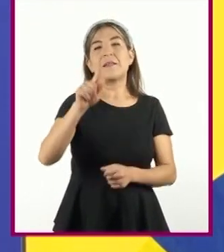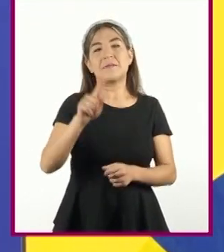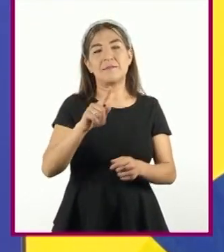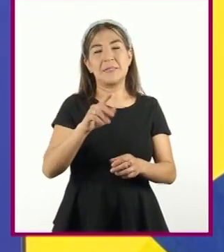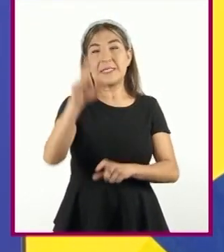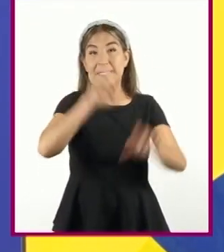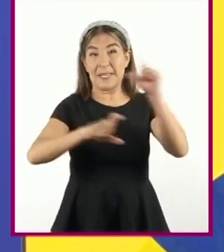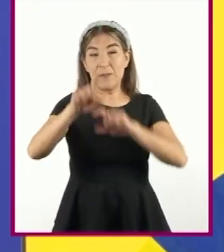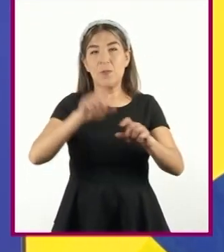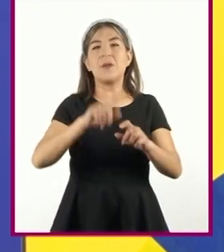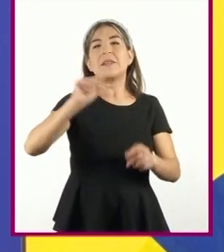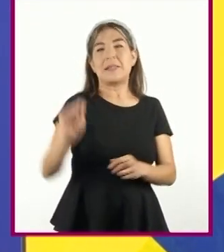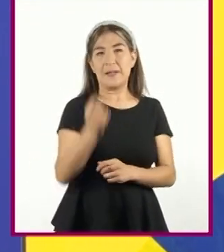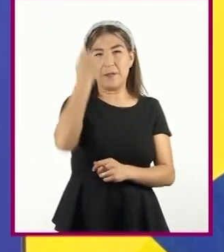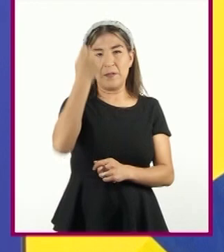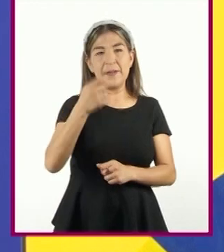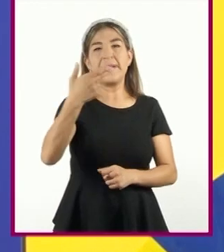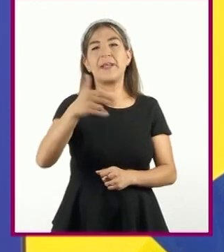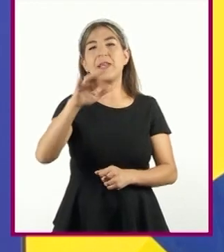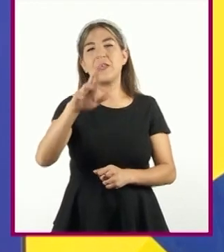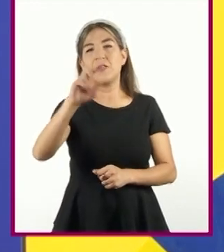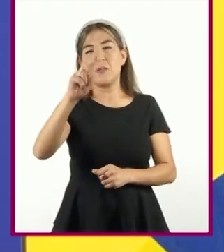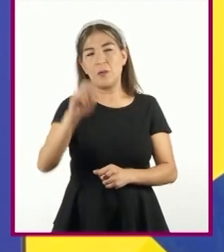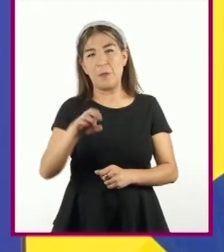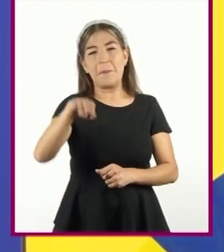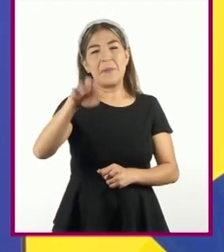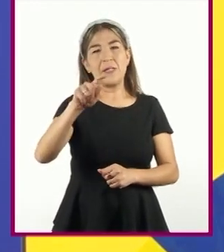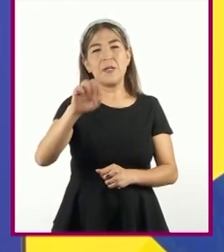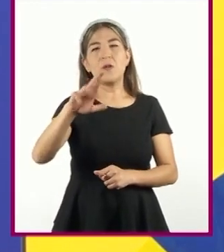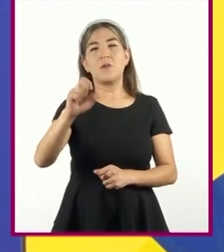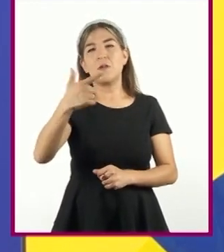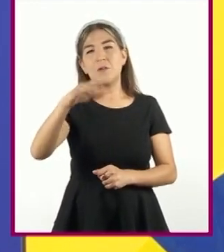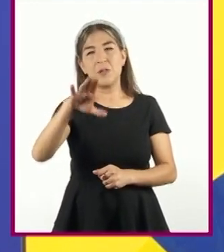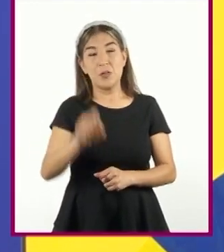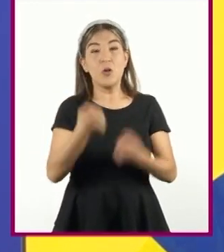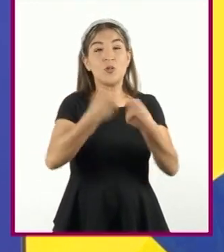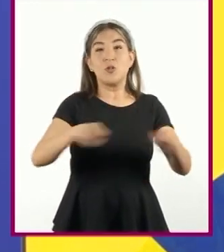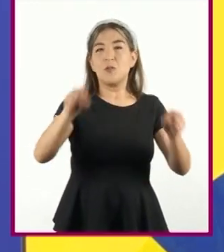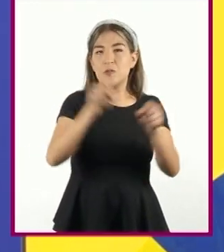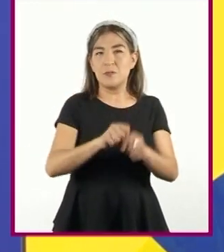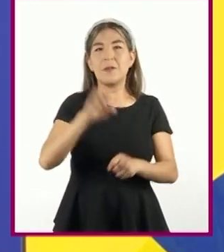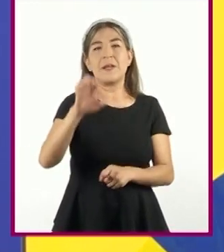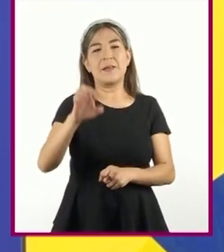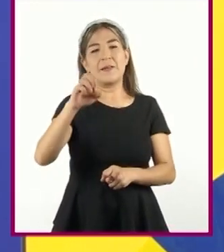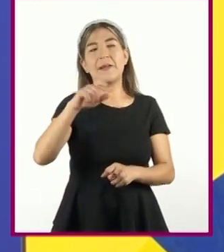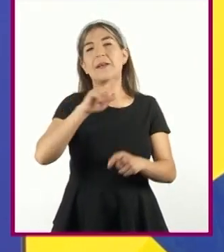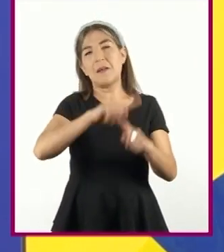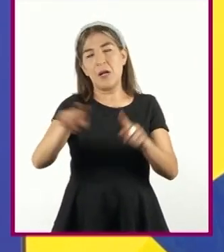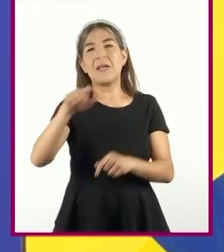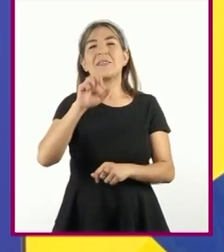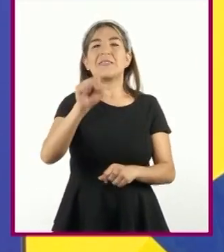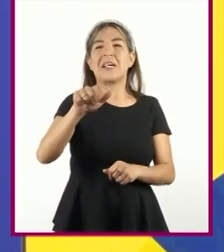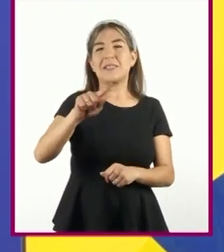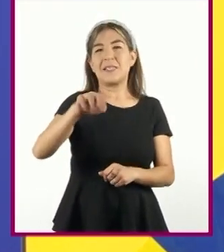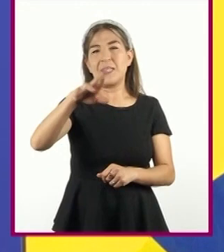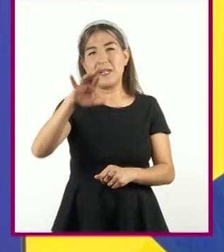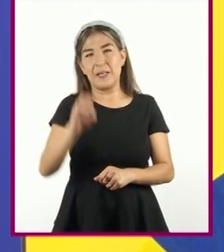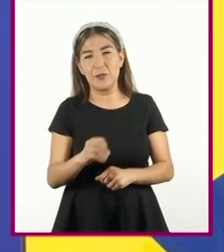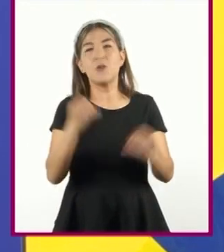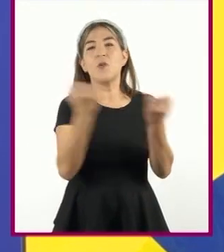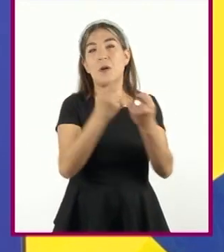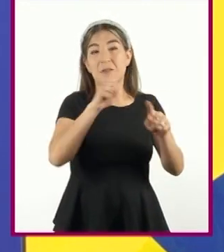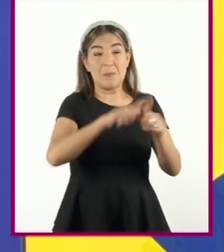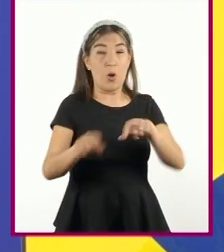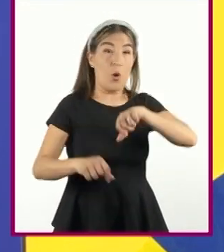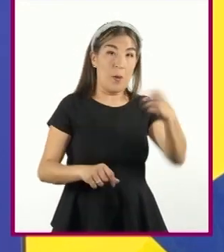químico-tecnológicos, hidrometeorológicos, socioorganizativos y sanitario-ecológicos. La